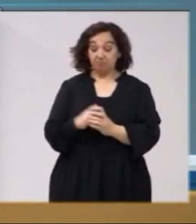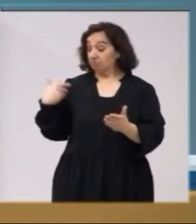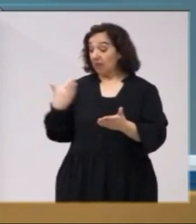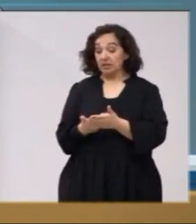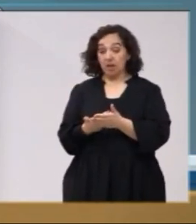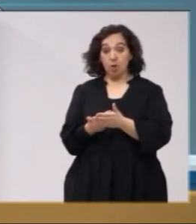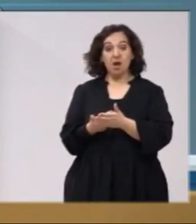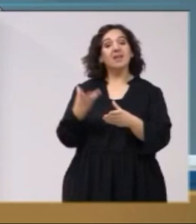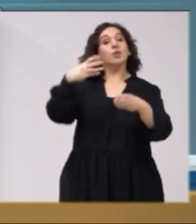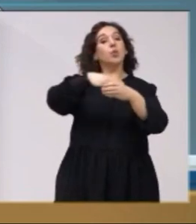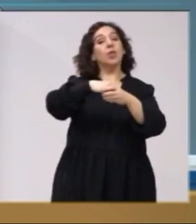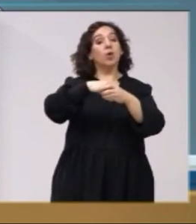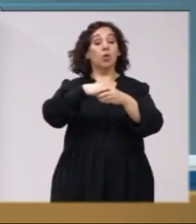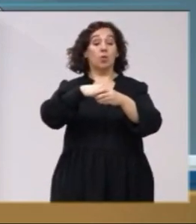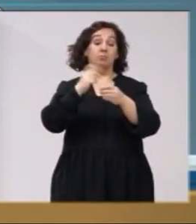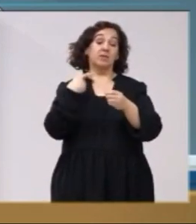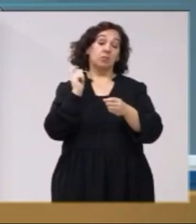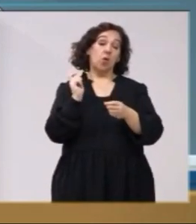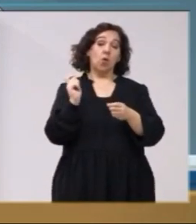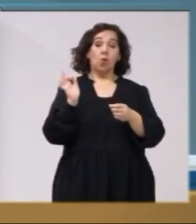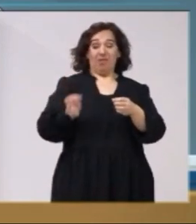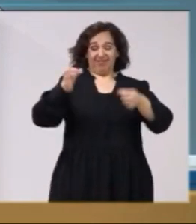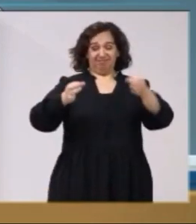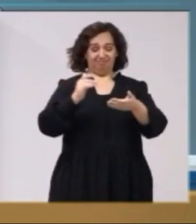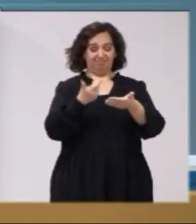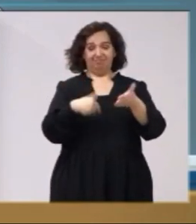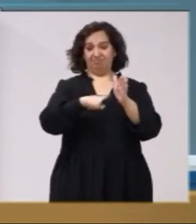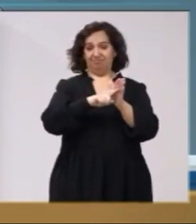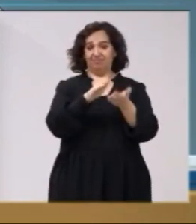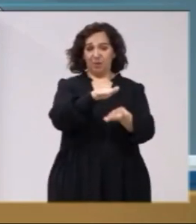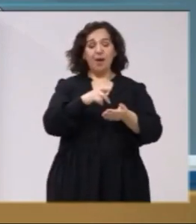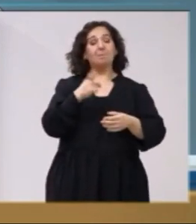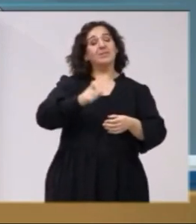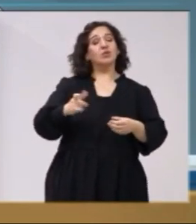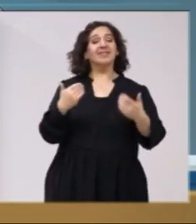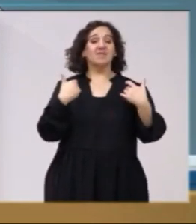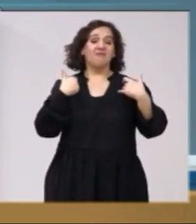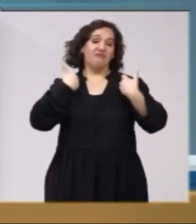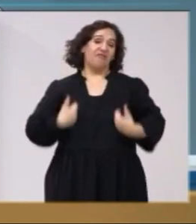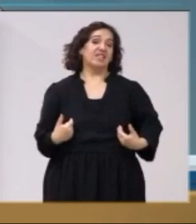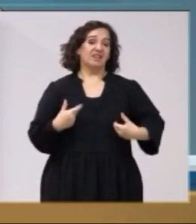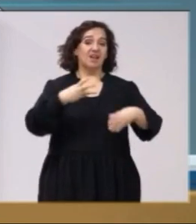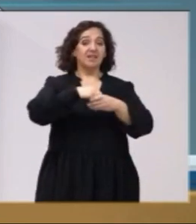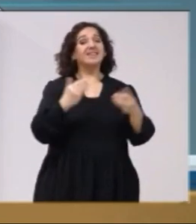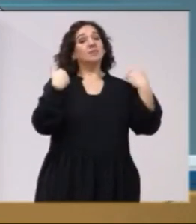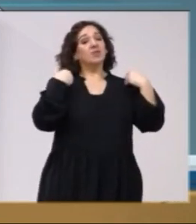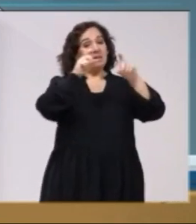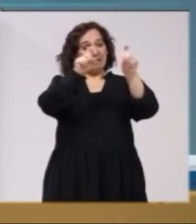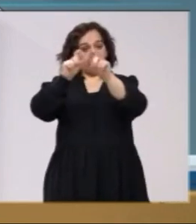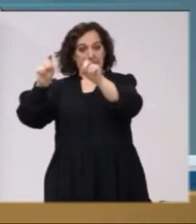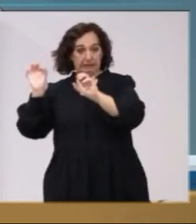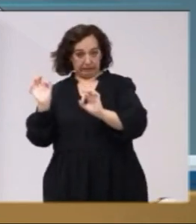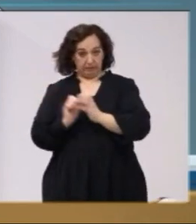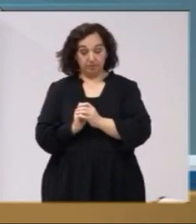solo se incluye en el auto personas físicas responsables de las empresas. ¿Por